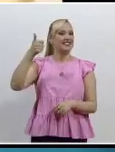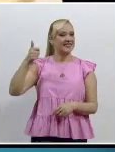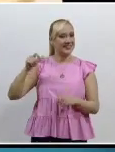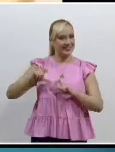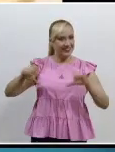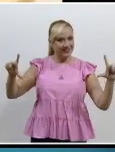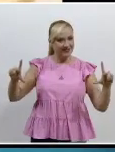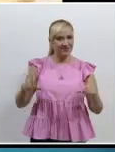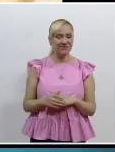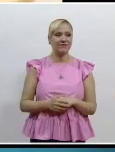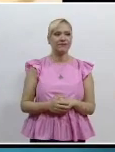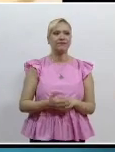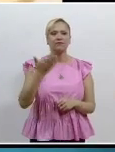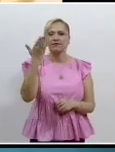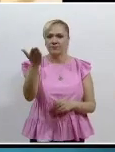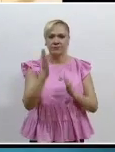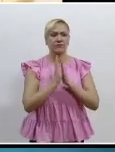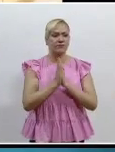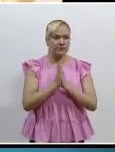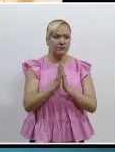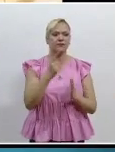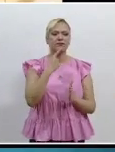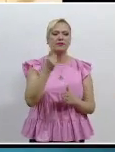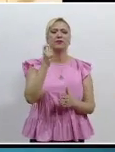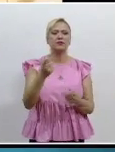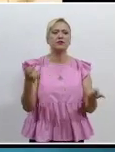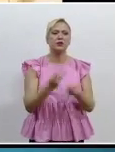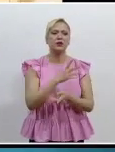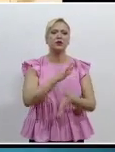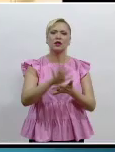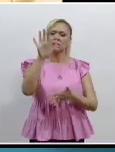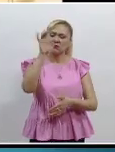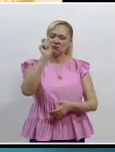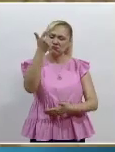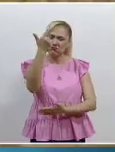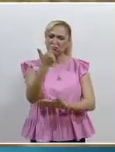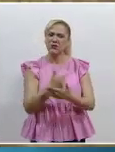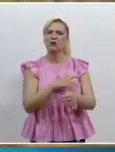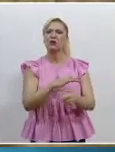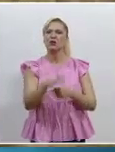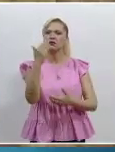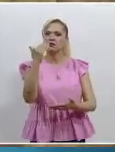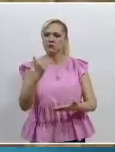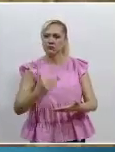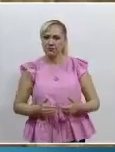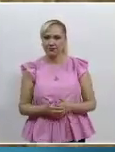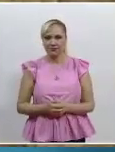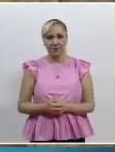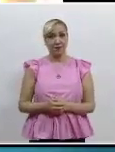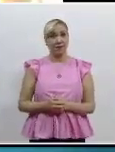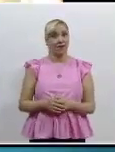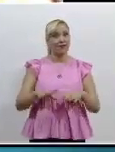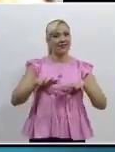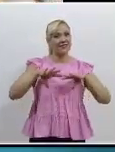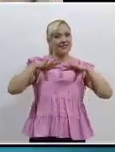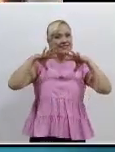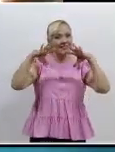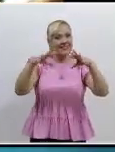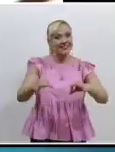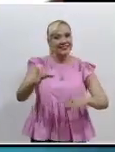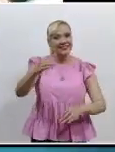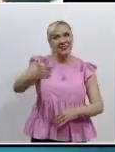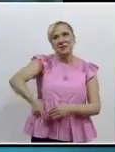Secretario, sírvase dar cuenta con los asuntos listados para esta fecha. Son los orígenes de un canal único en el